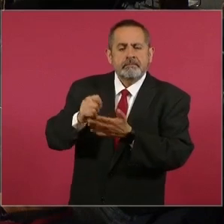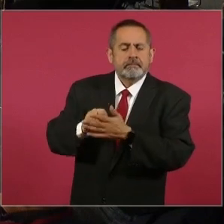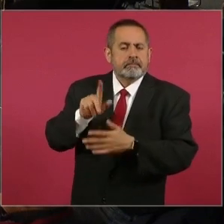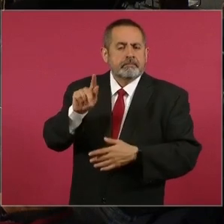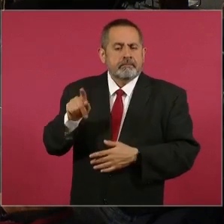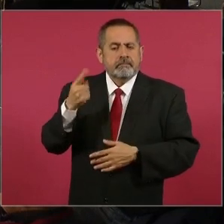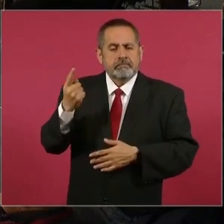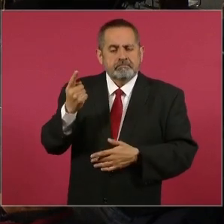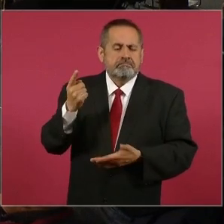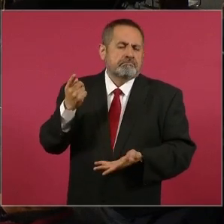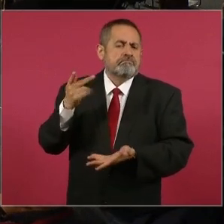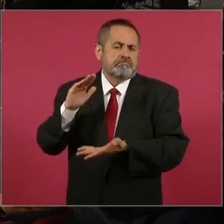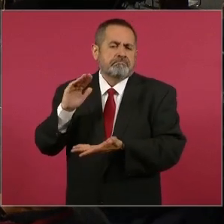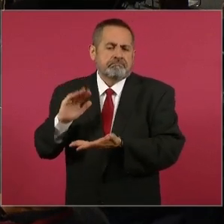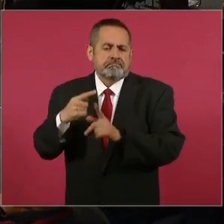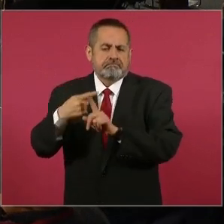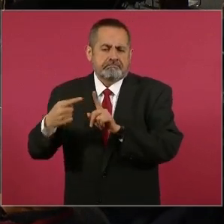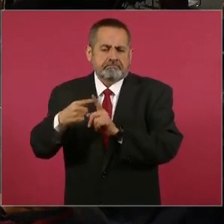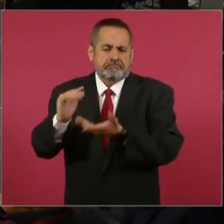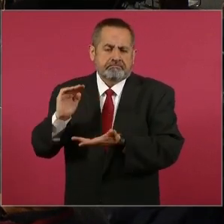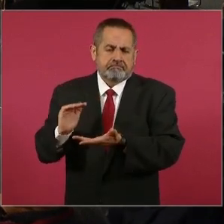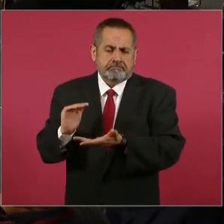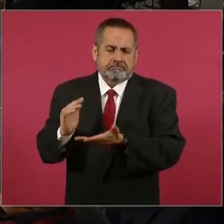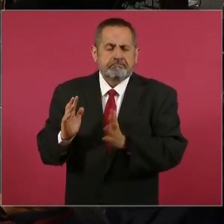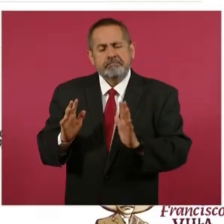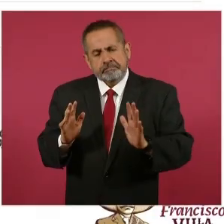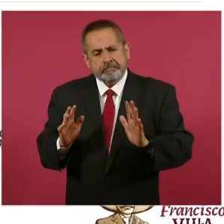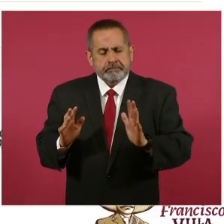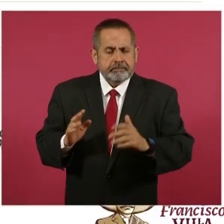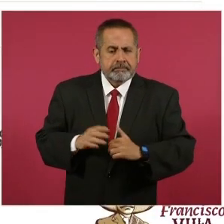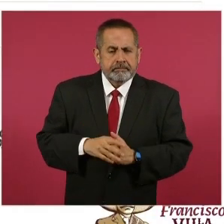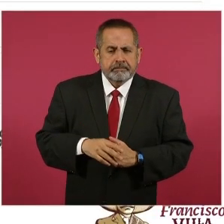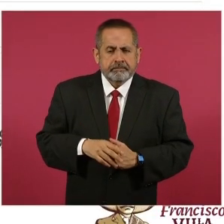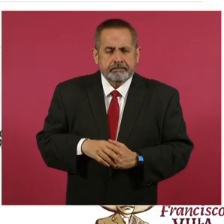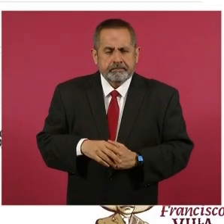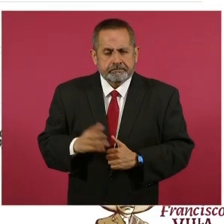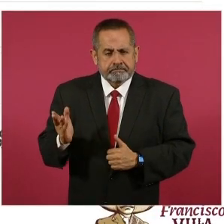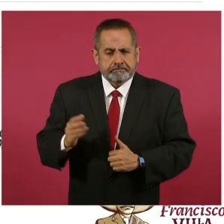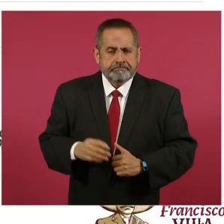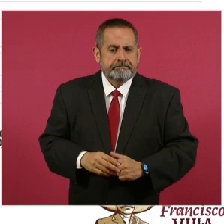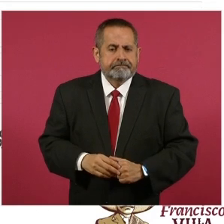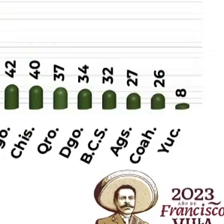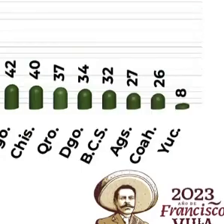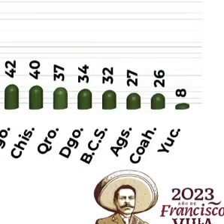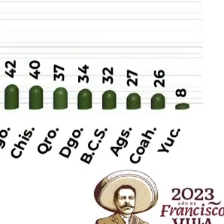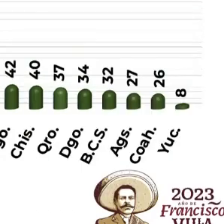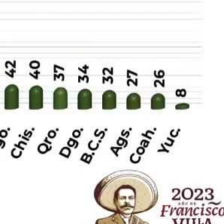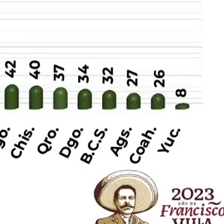está abajo no sé qué otra información